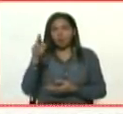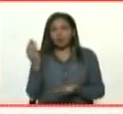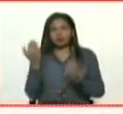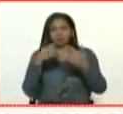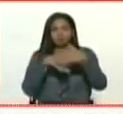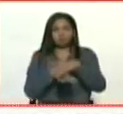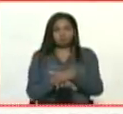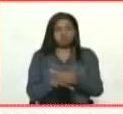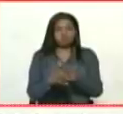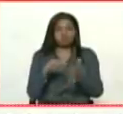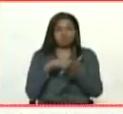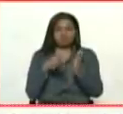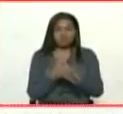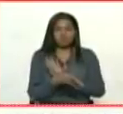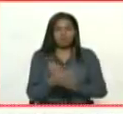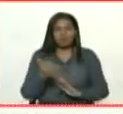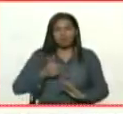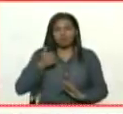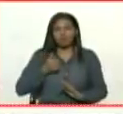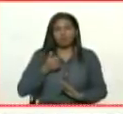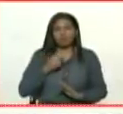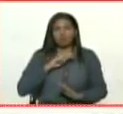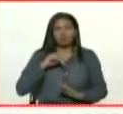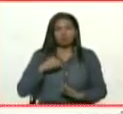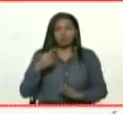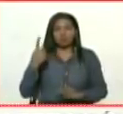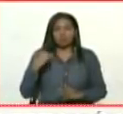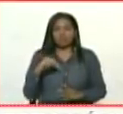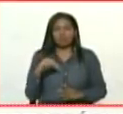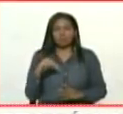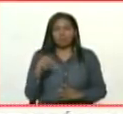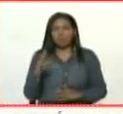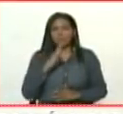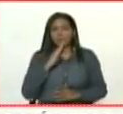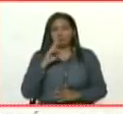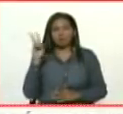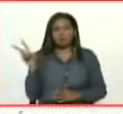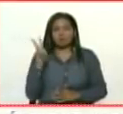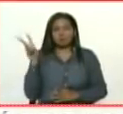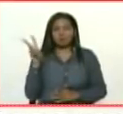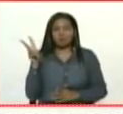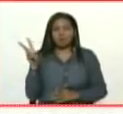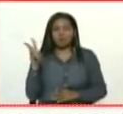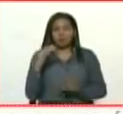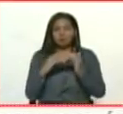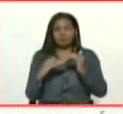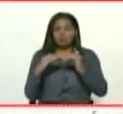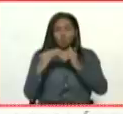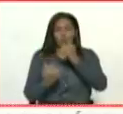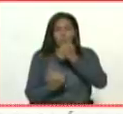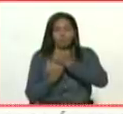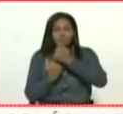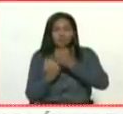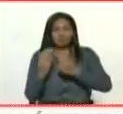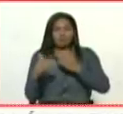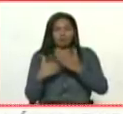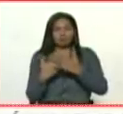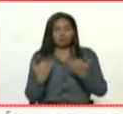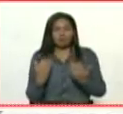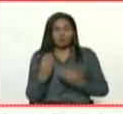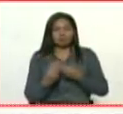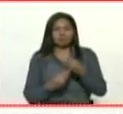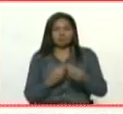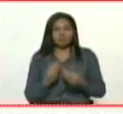integrarse. Afortunadamente tenemos un poderoso Banco de Venezuela con una plataforma que tiene que ir